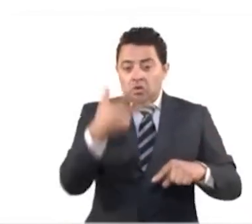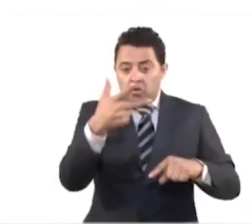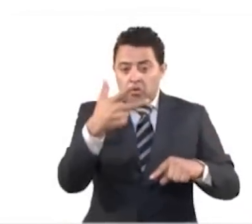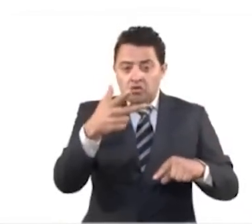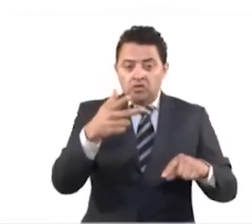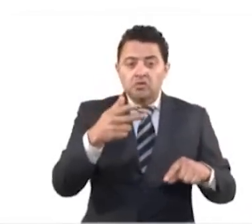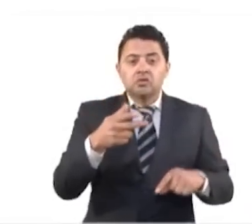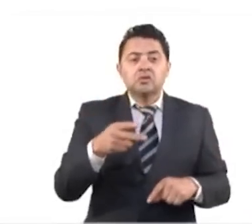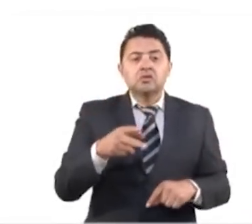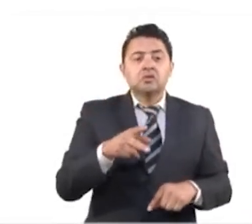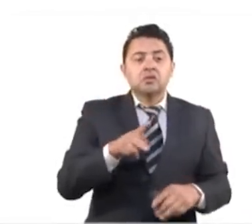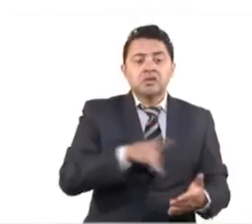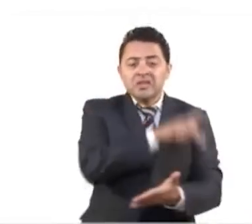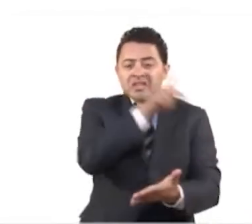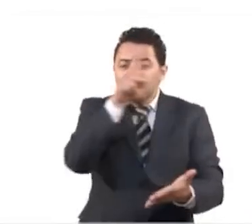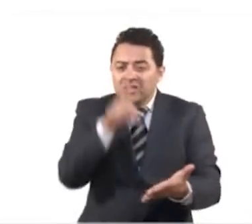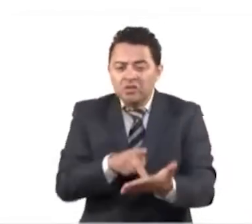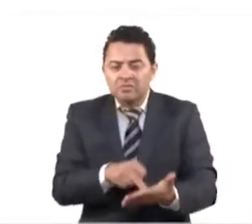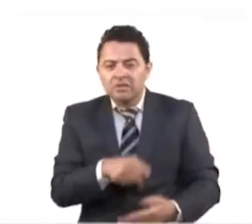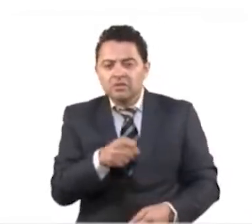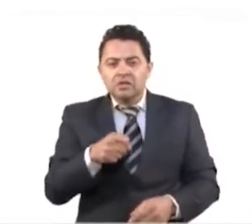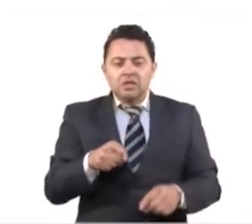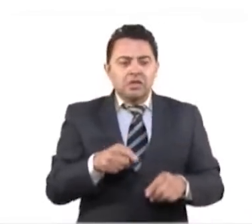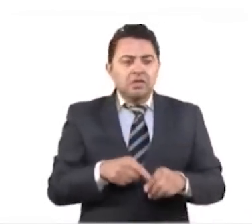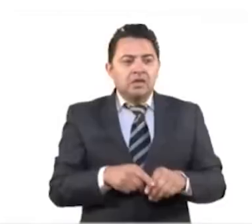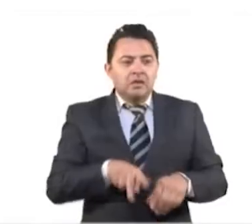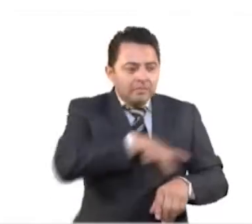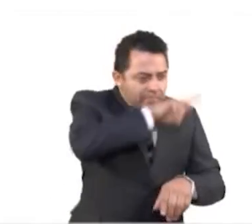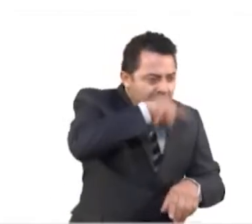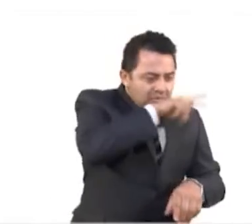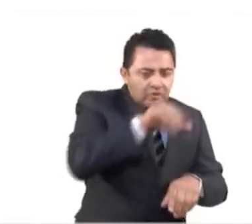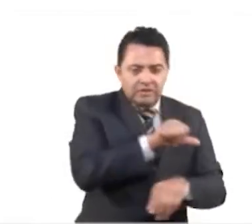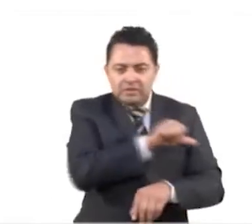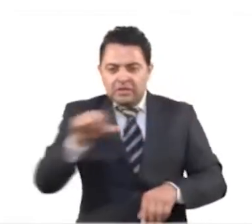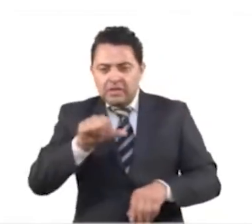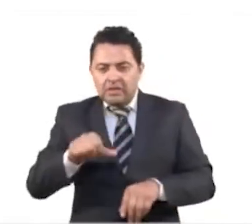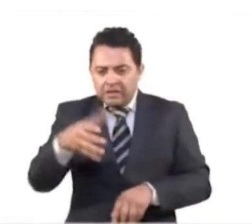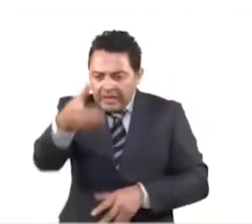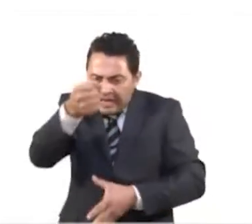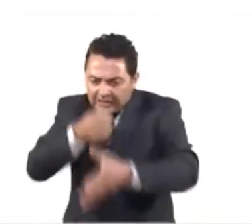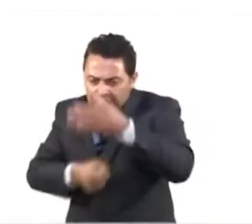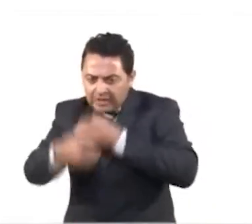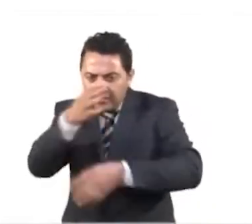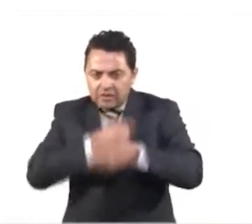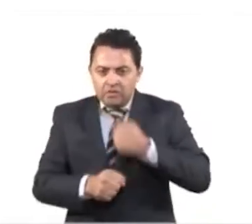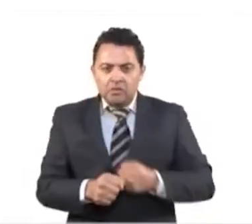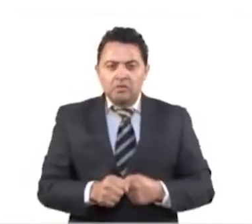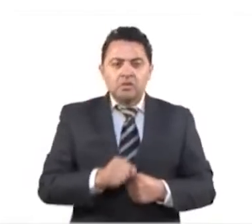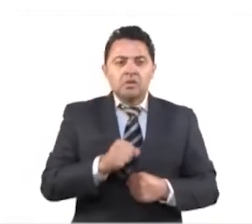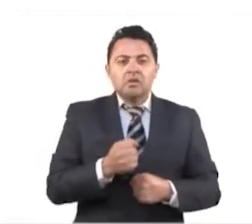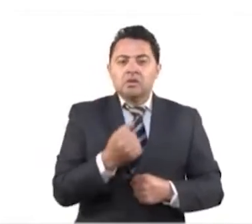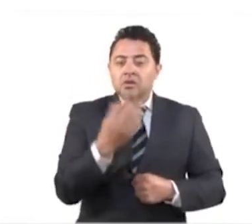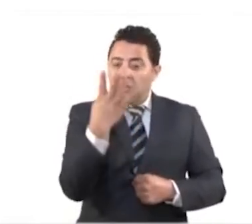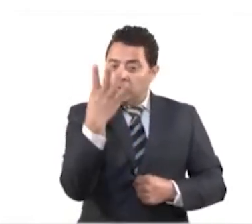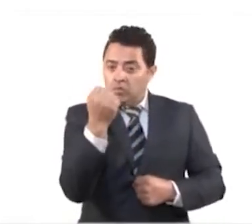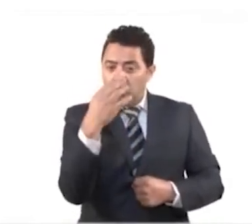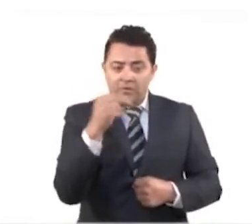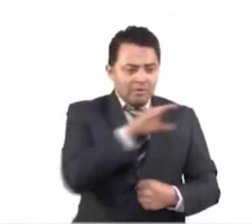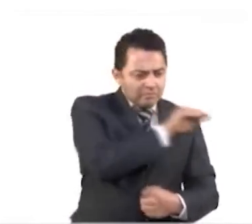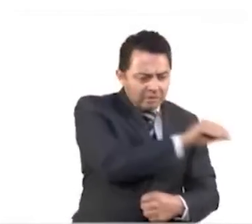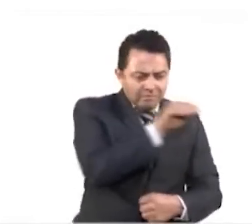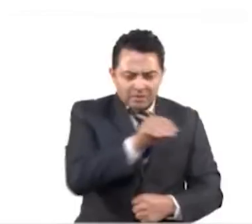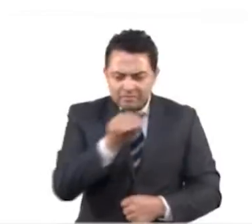que comunica Mixcoac con Atlalilco. Tiene 9 estaciones en este tramo y es una estructura